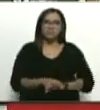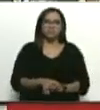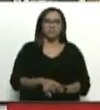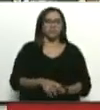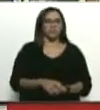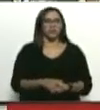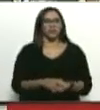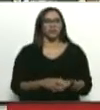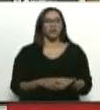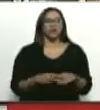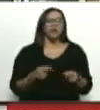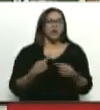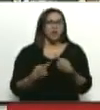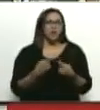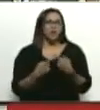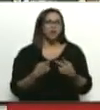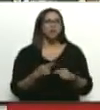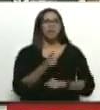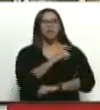viene ligada a la corrupción con cuestiones